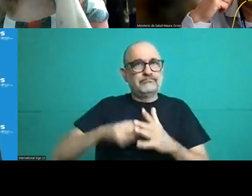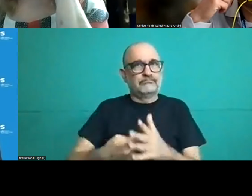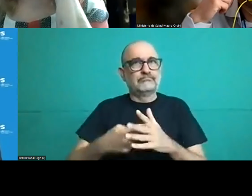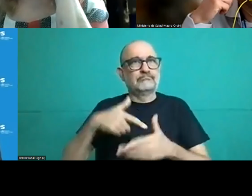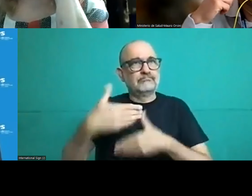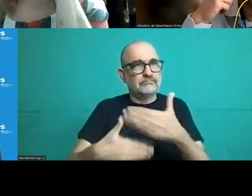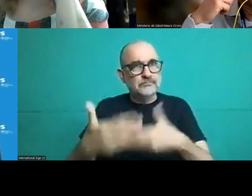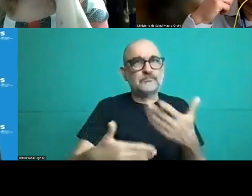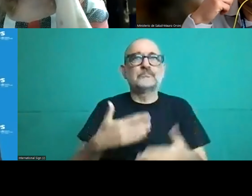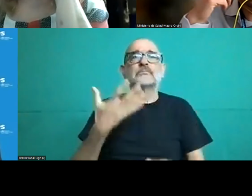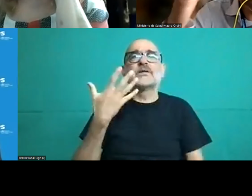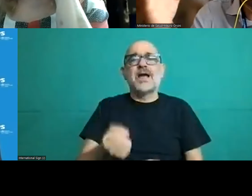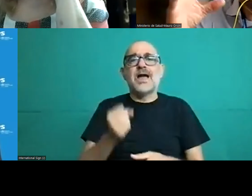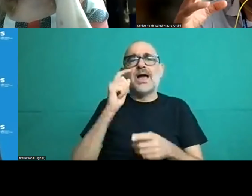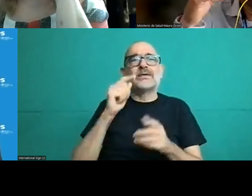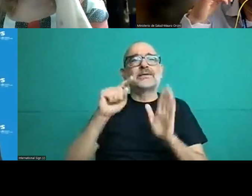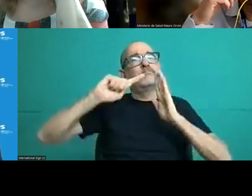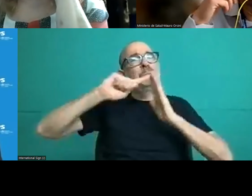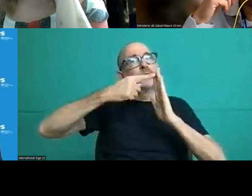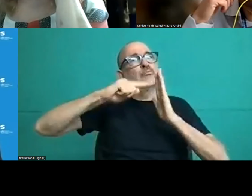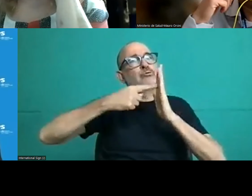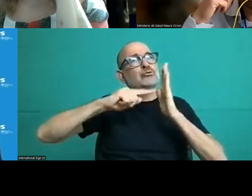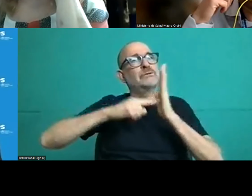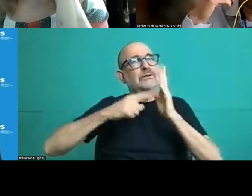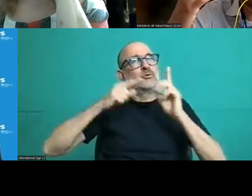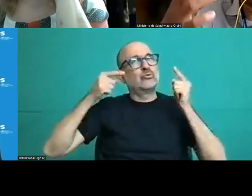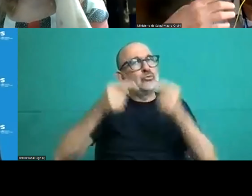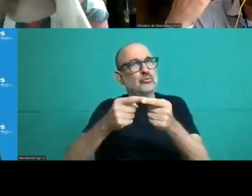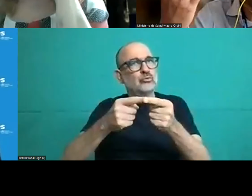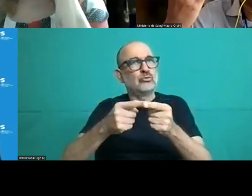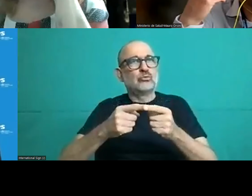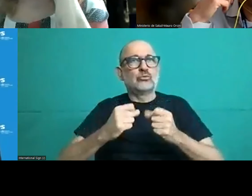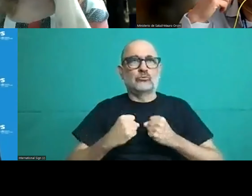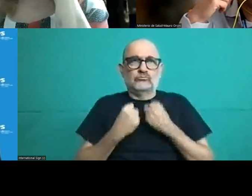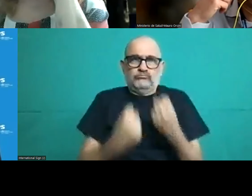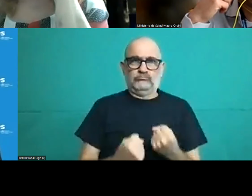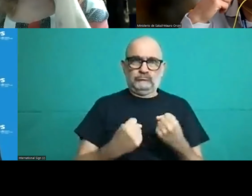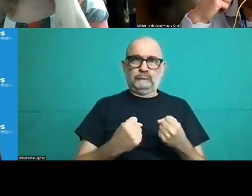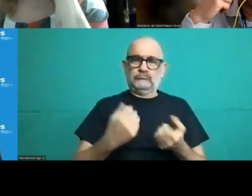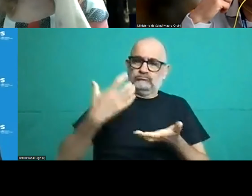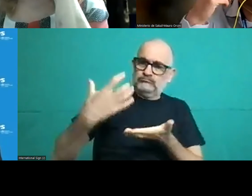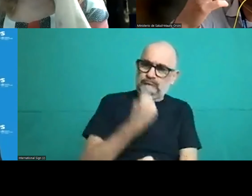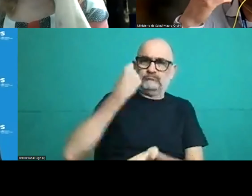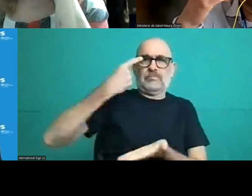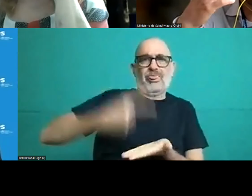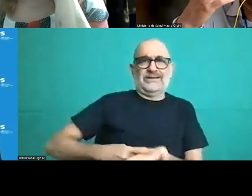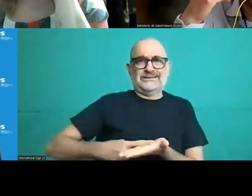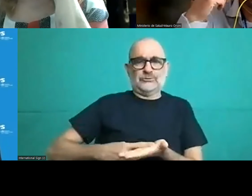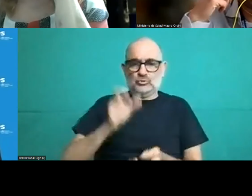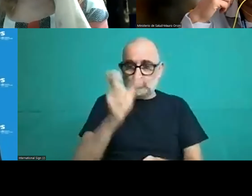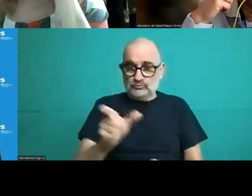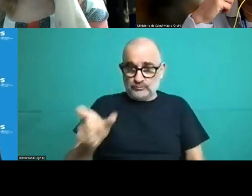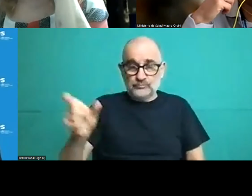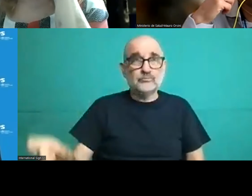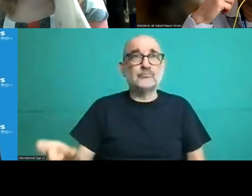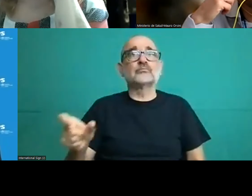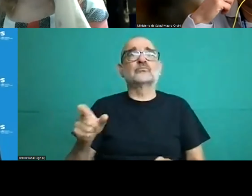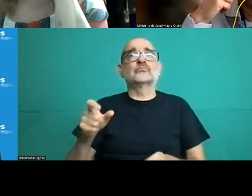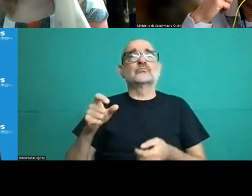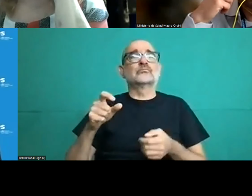de decisión con los técnicos para relevar temas de seguridad de la atención y que no